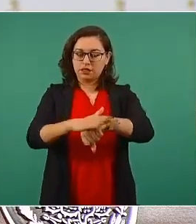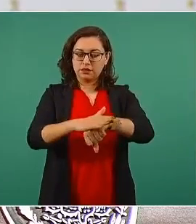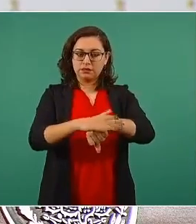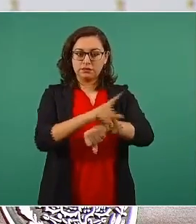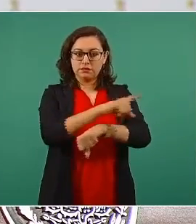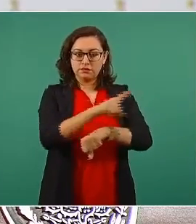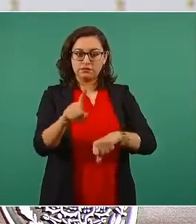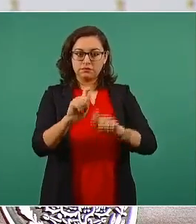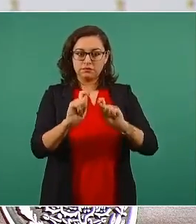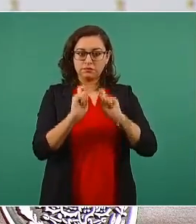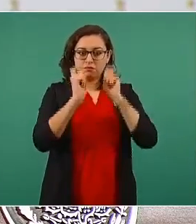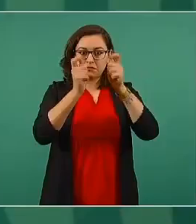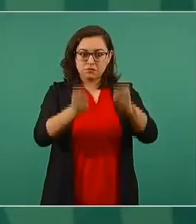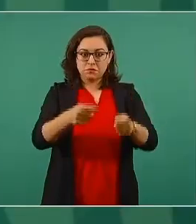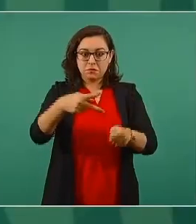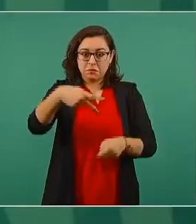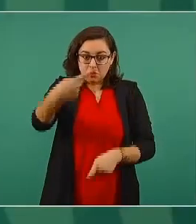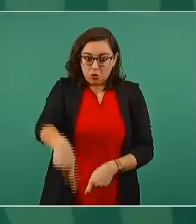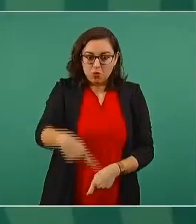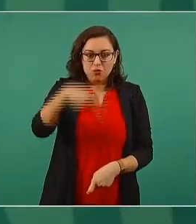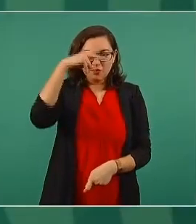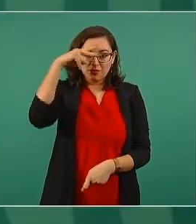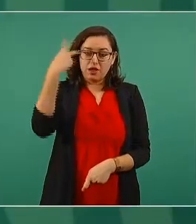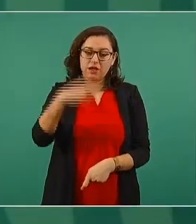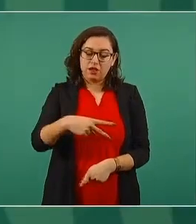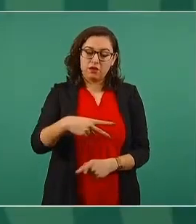quede en manos de mexicanos.